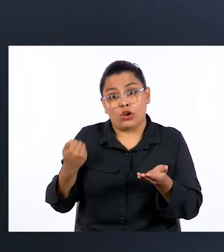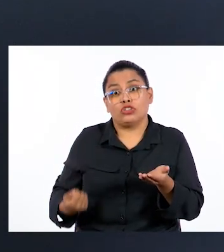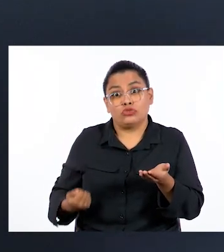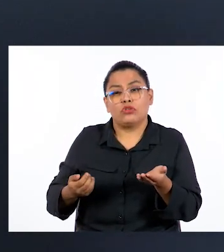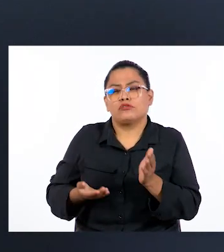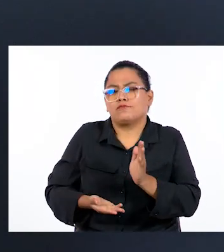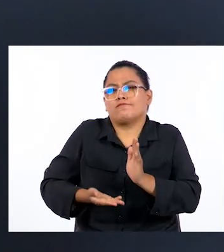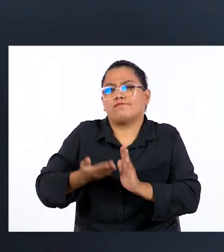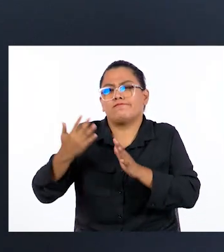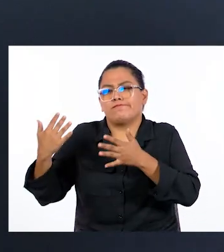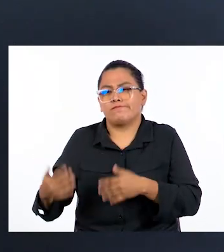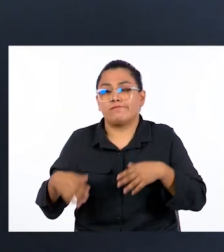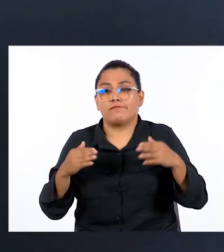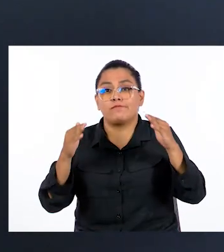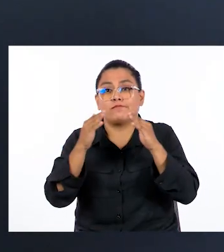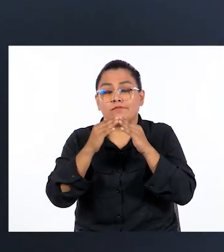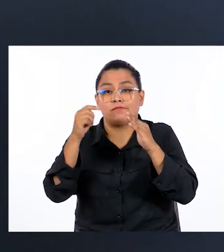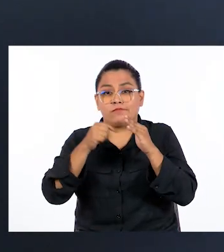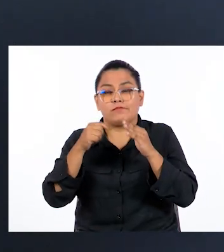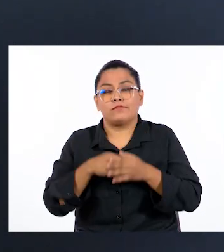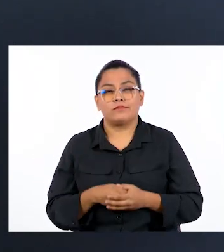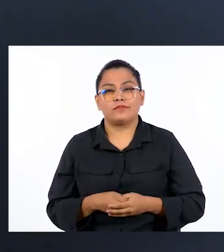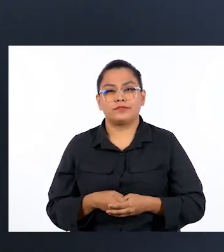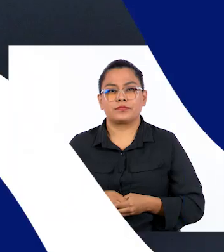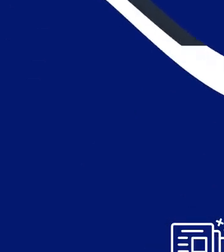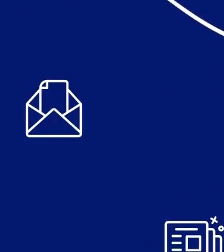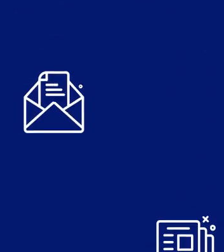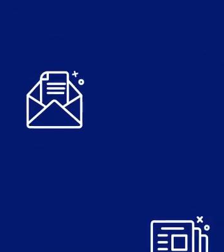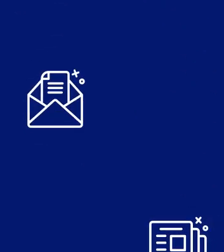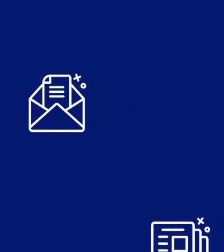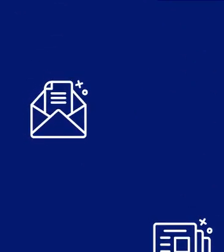pueda desarrollar estas actividades en casa.